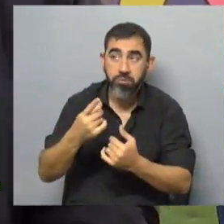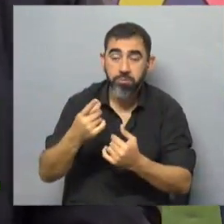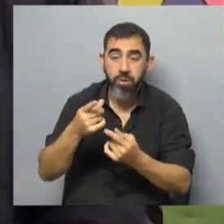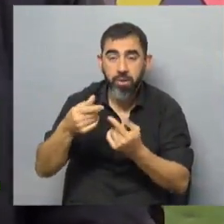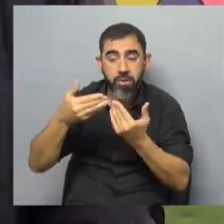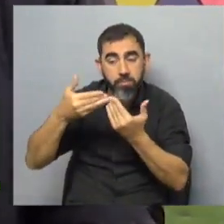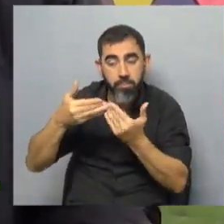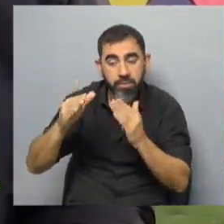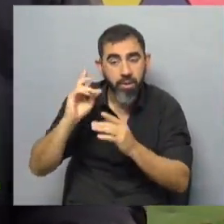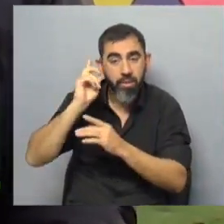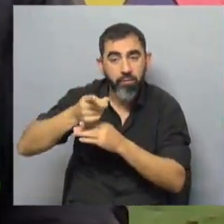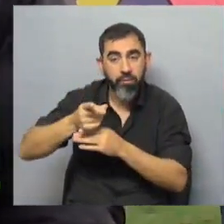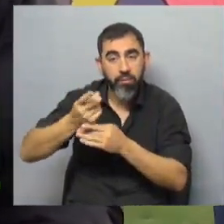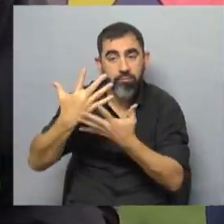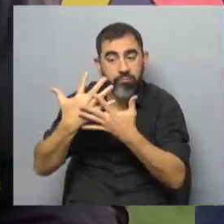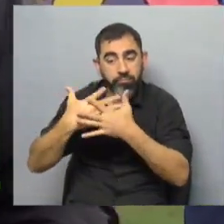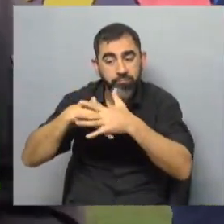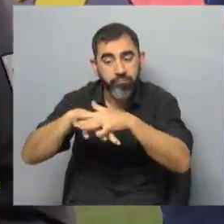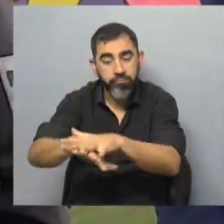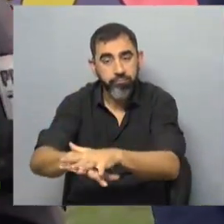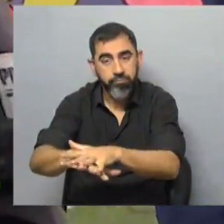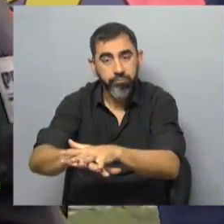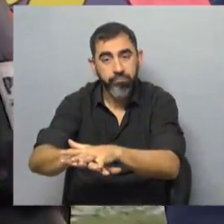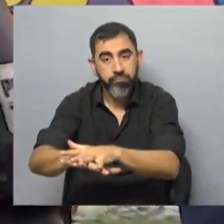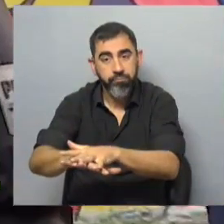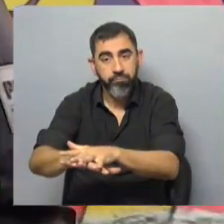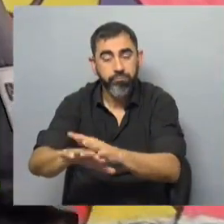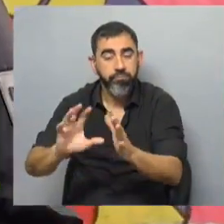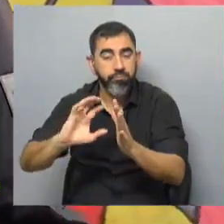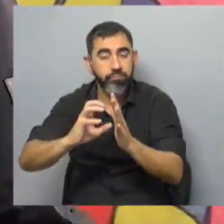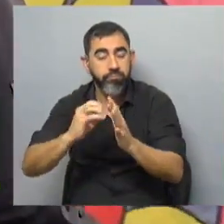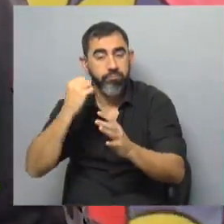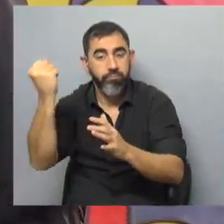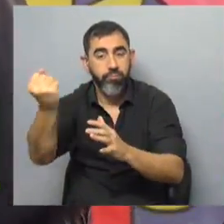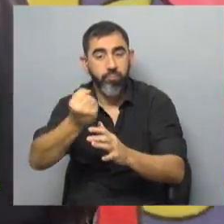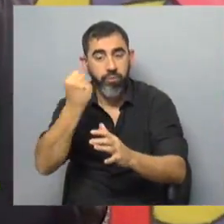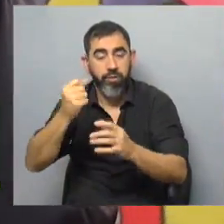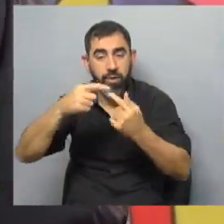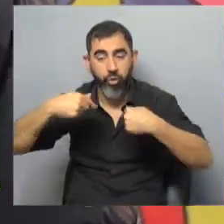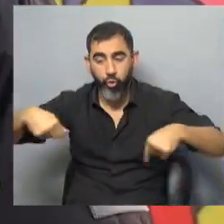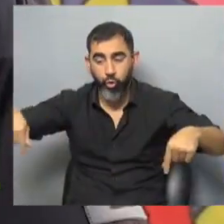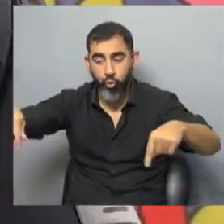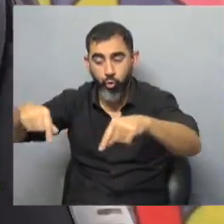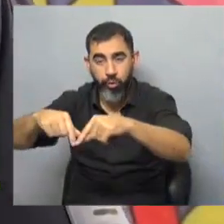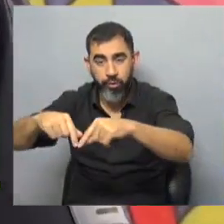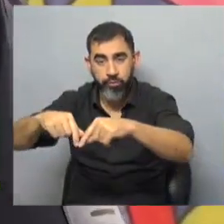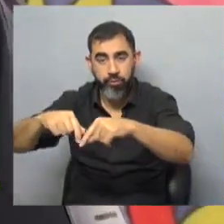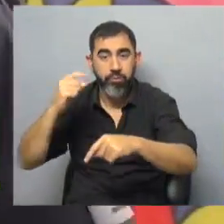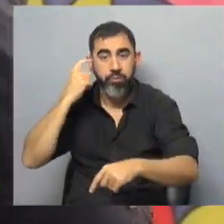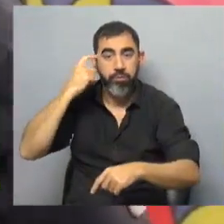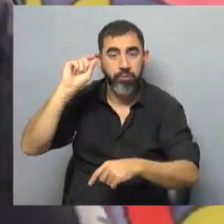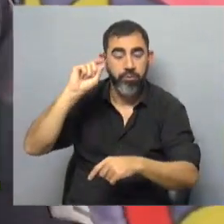de partida para definir la inserción de lo que sería la intervención más simbólica, que es lo que vos te referís de la ronda. La idea